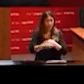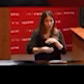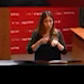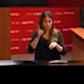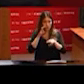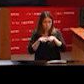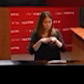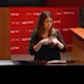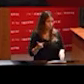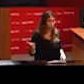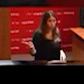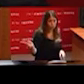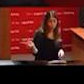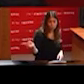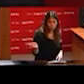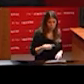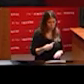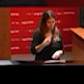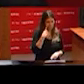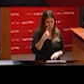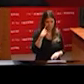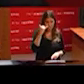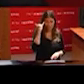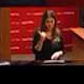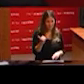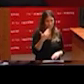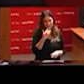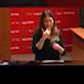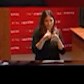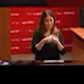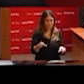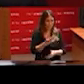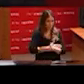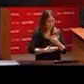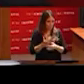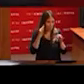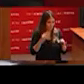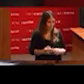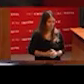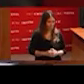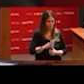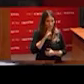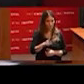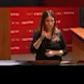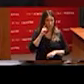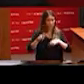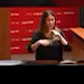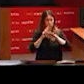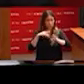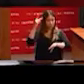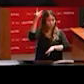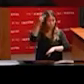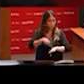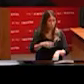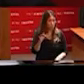hacer todos nosotros de alguna manera seríamos identificados como con alguna discapacidad no somos saltadores de pértiga no